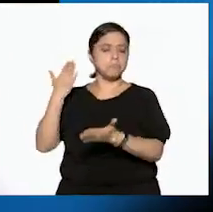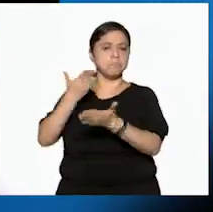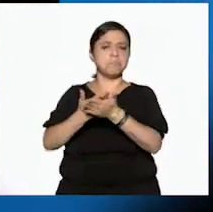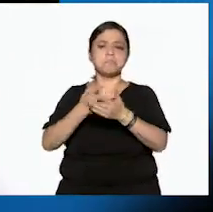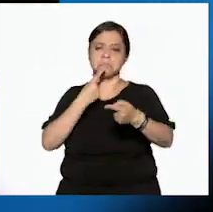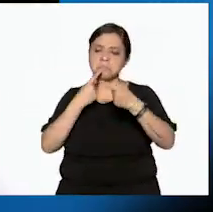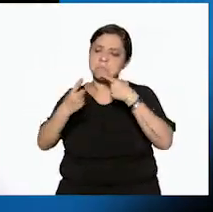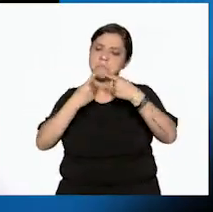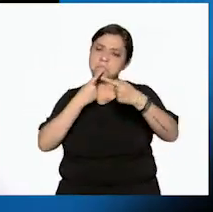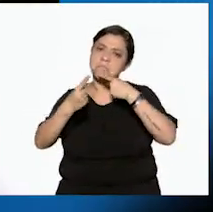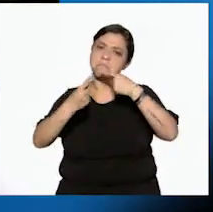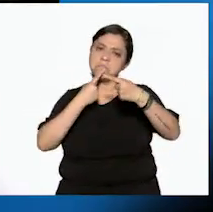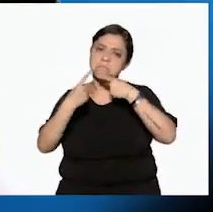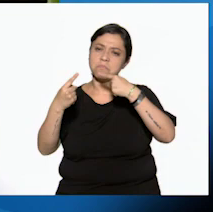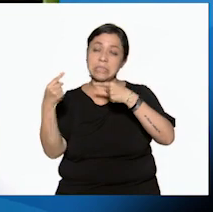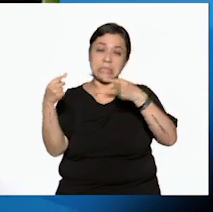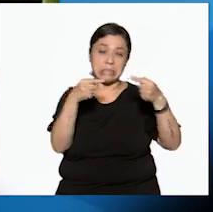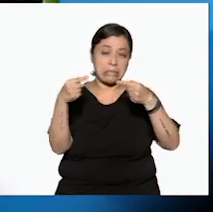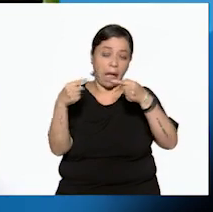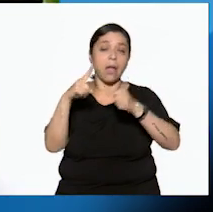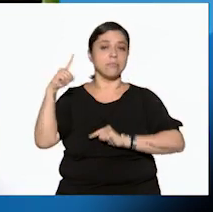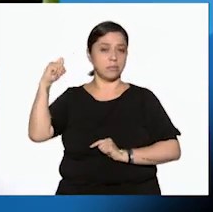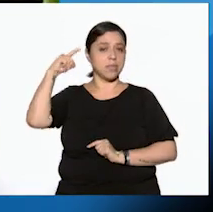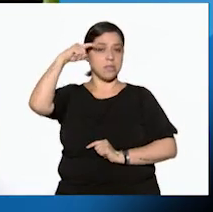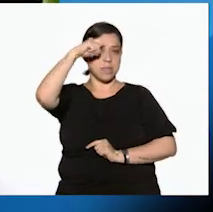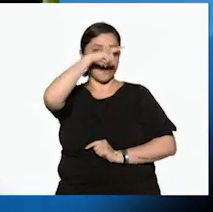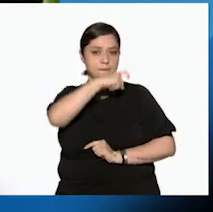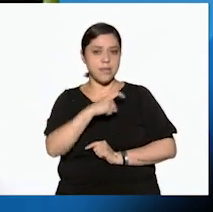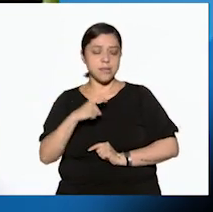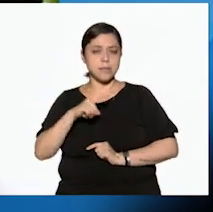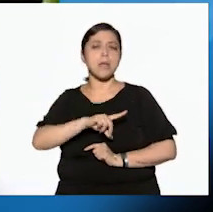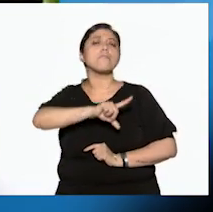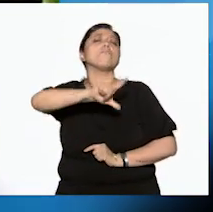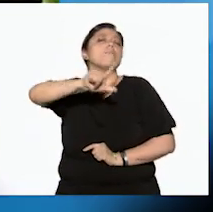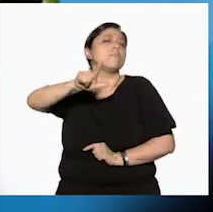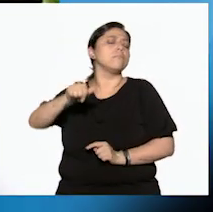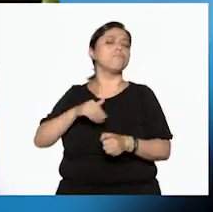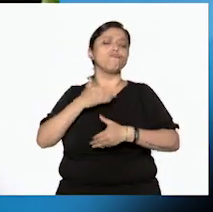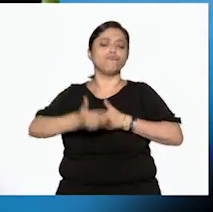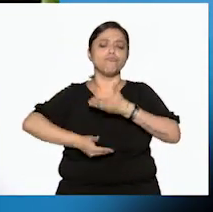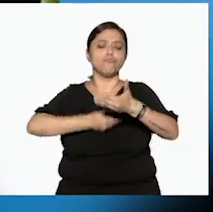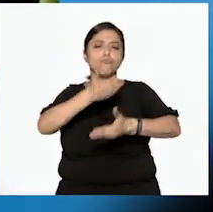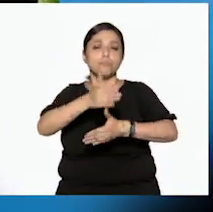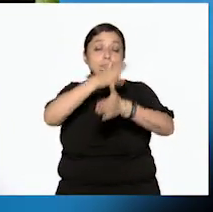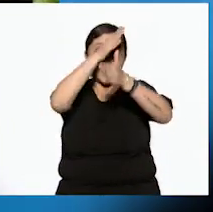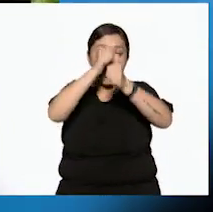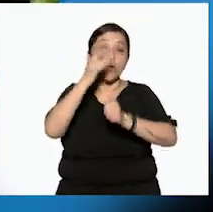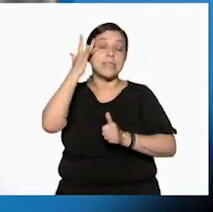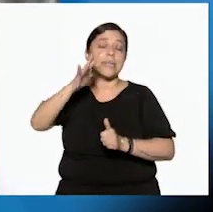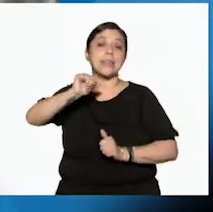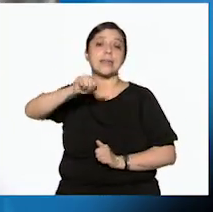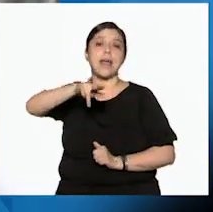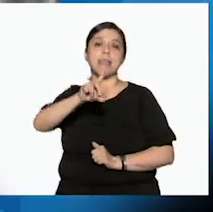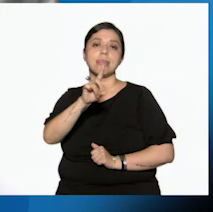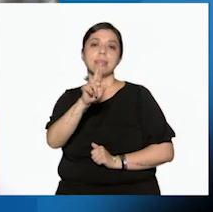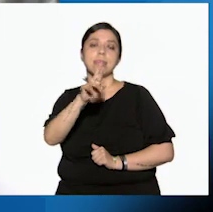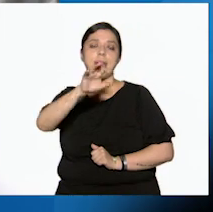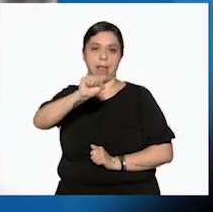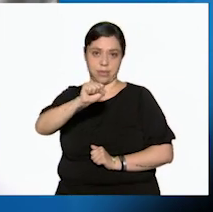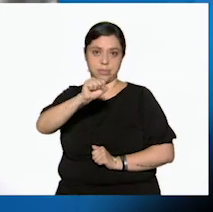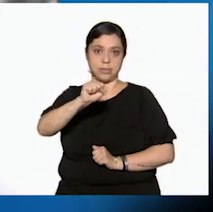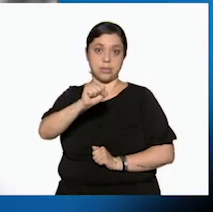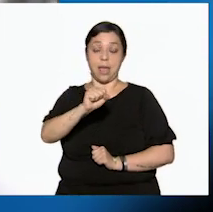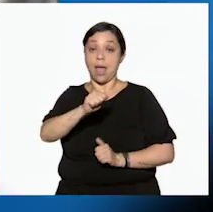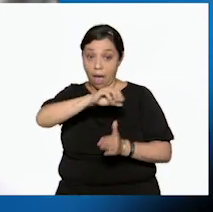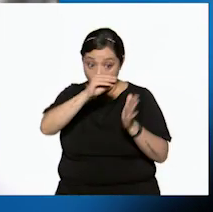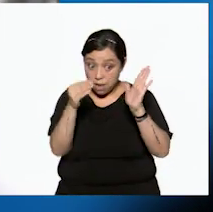cual resultó ser áspero y difícil, y que al final dio como resultado los acuerdos de San Andrés Larráinzar, que aún